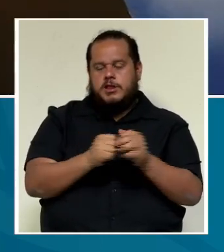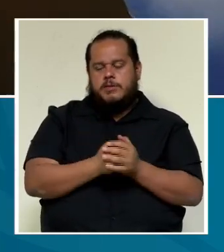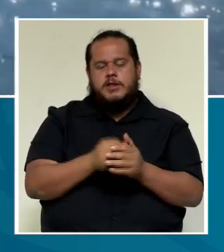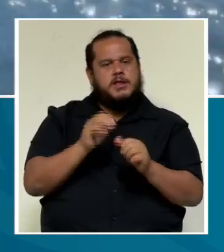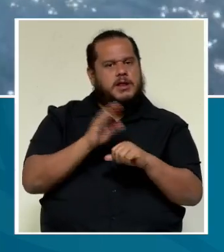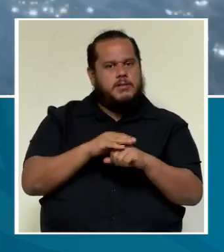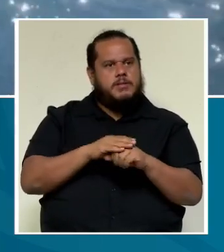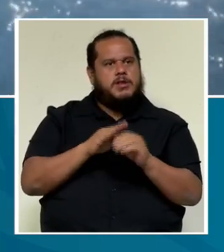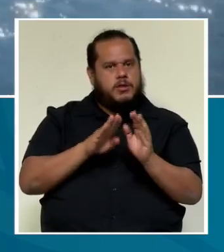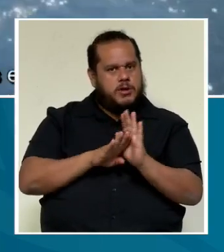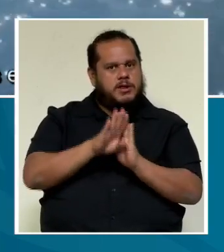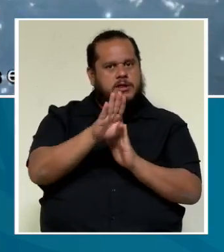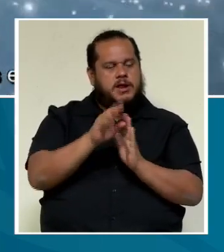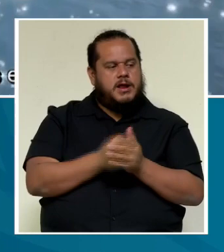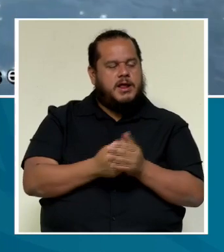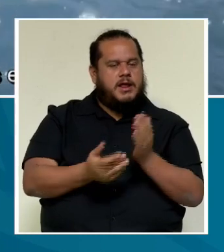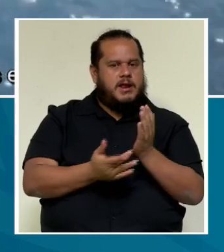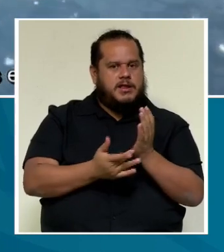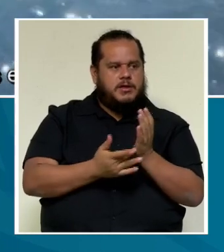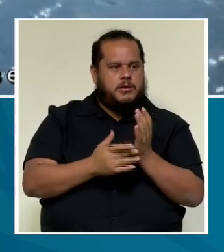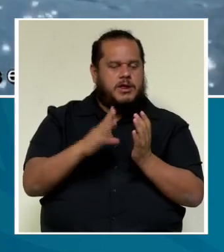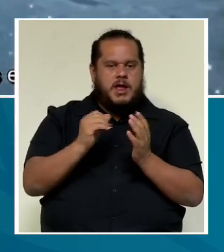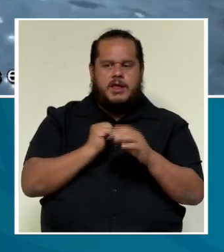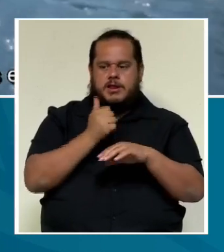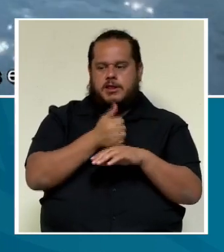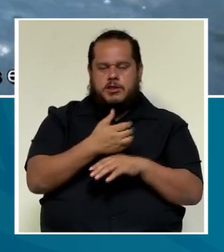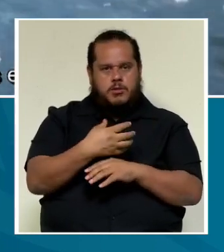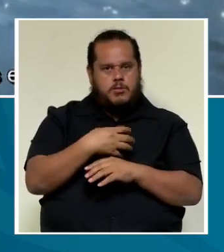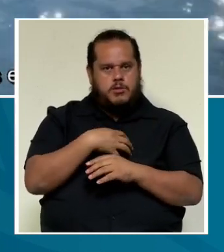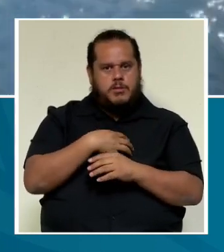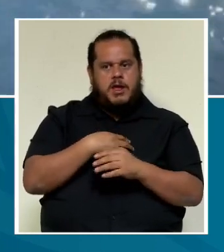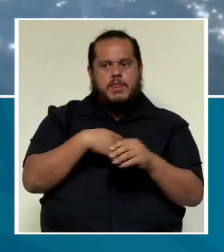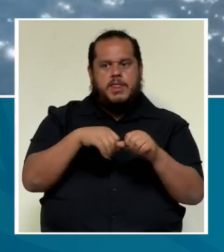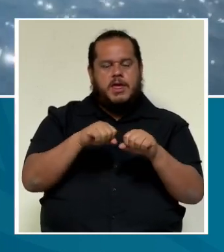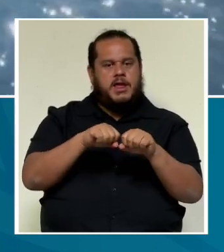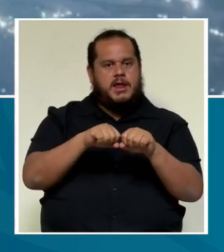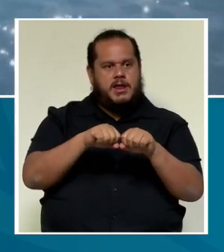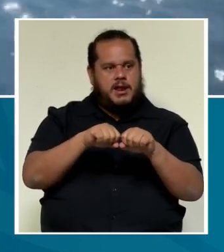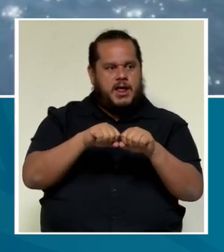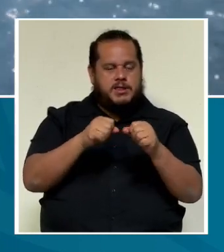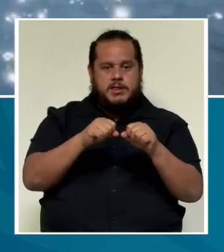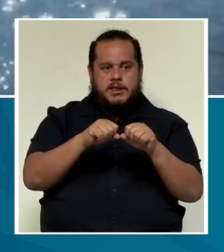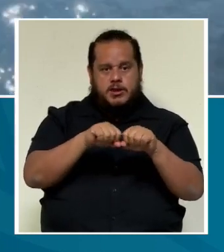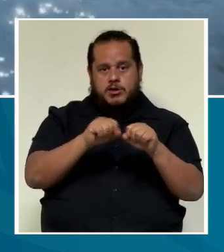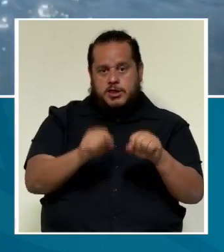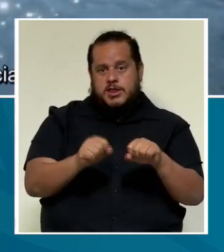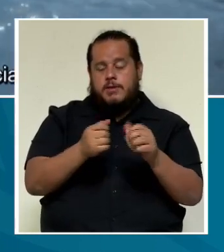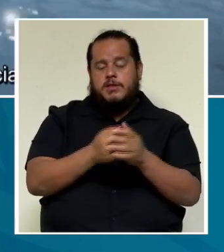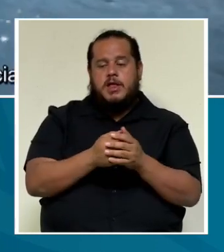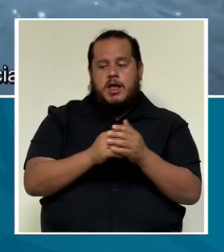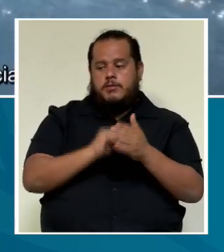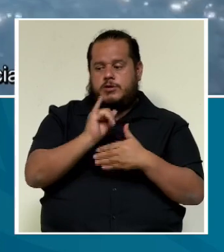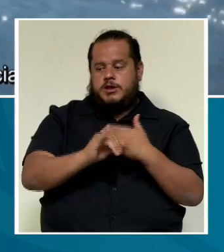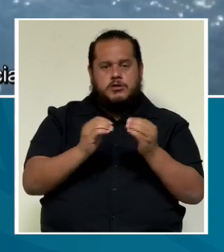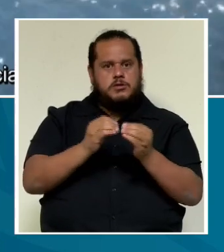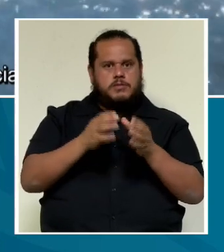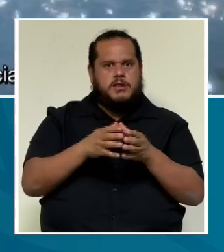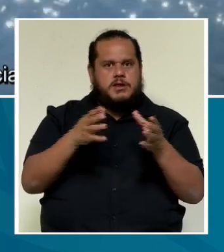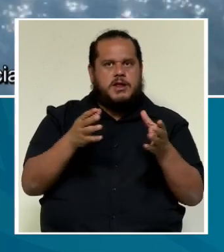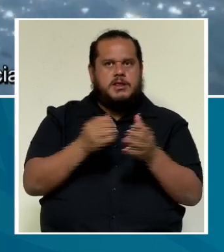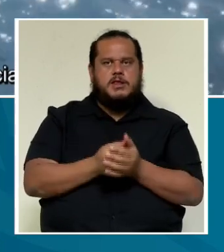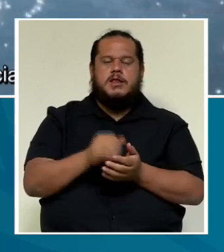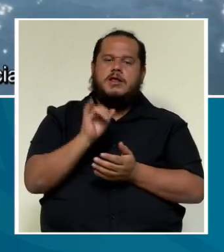permitido escalar la tecnología y la instalación propiamente de las plantas a pues proyectos más grandes por unidad, y